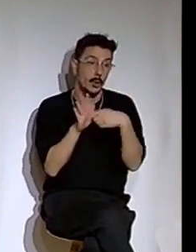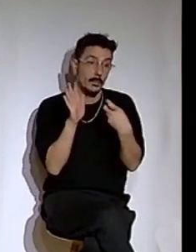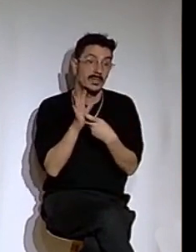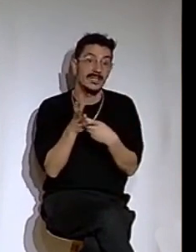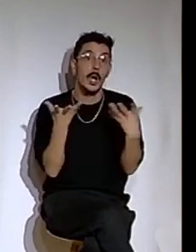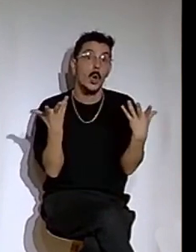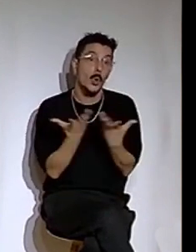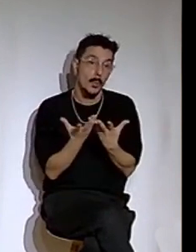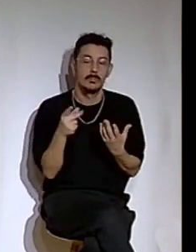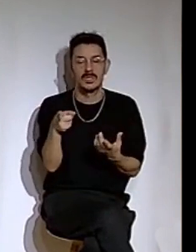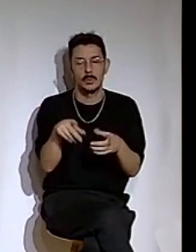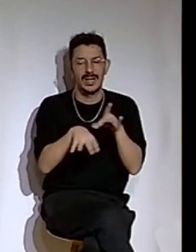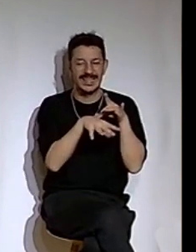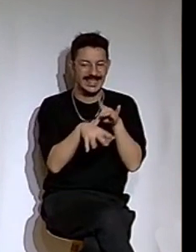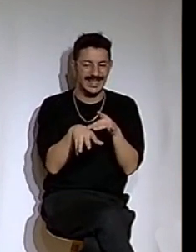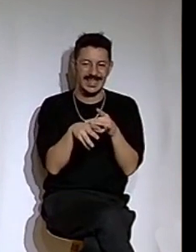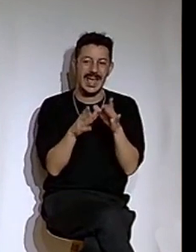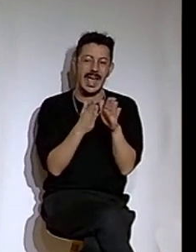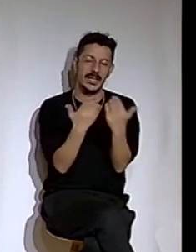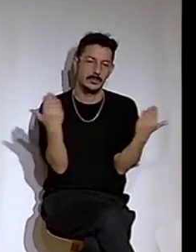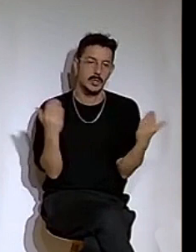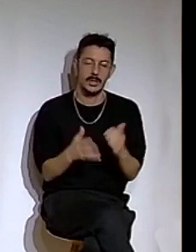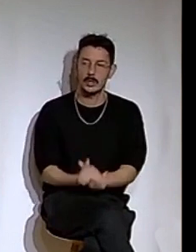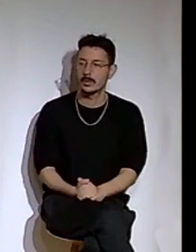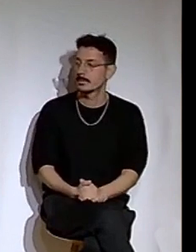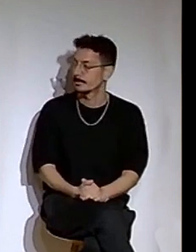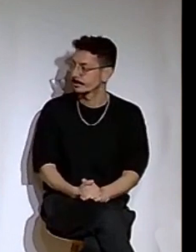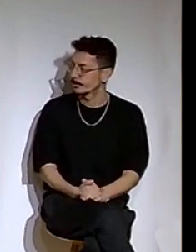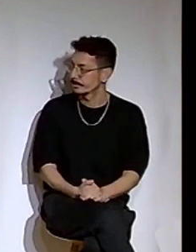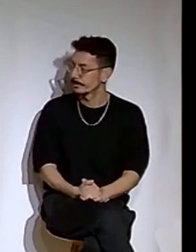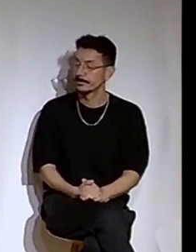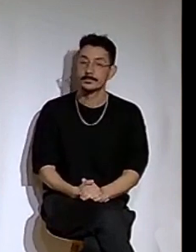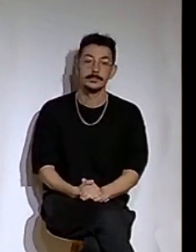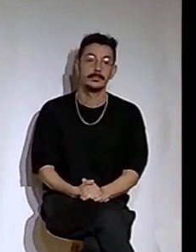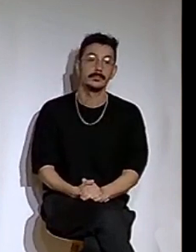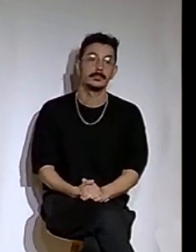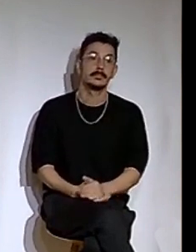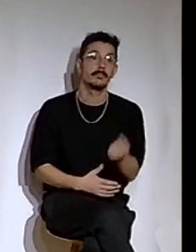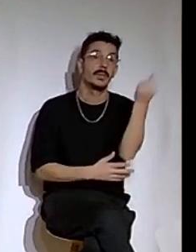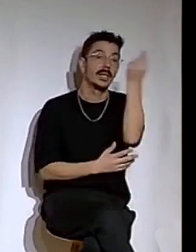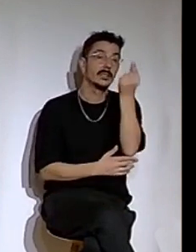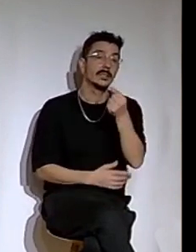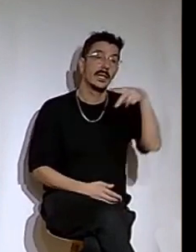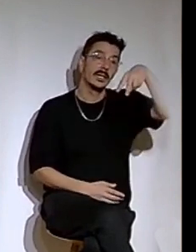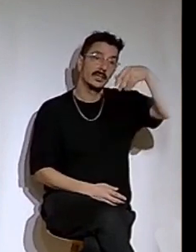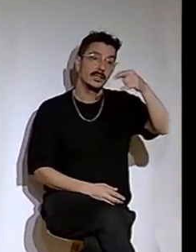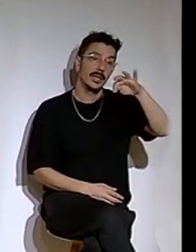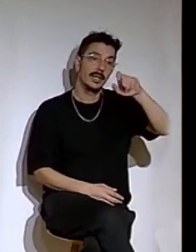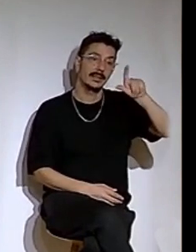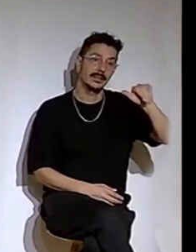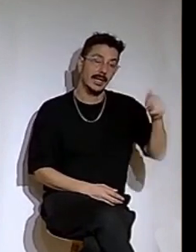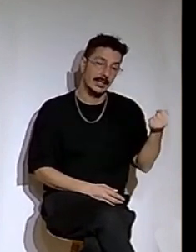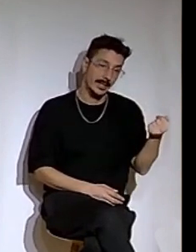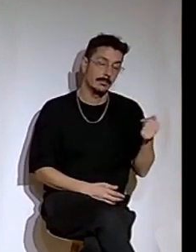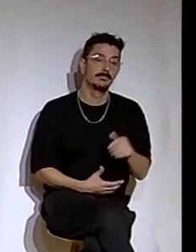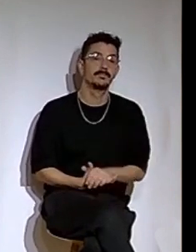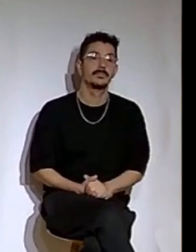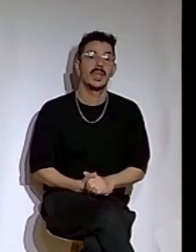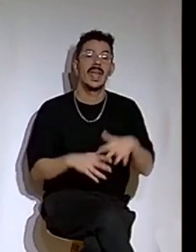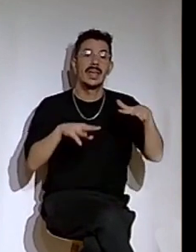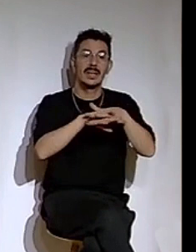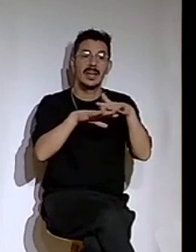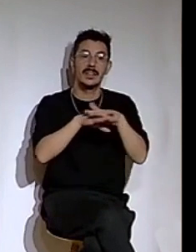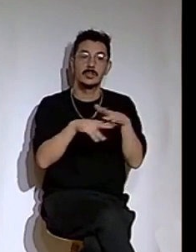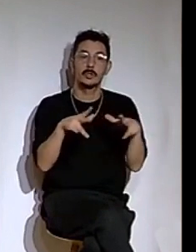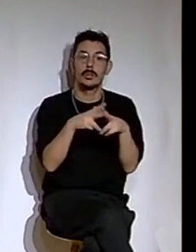artistas escritora y divulgadora en YouTube sobre folklore brujería tradicional y paganismo también está tenemos